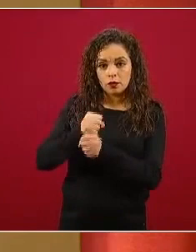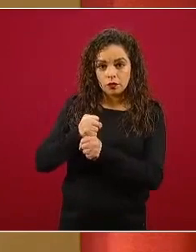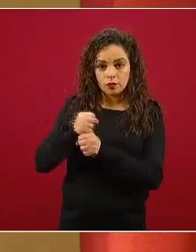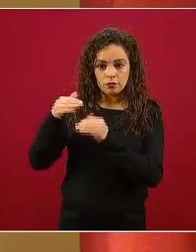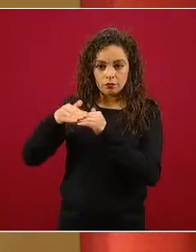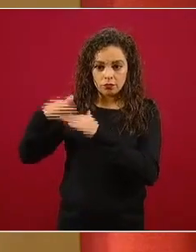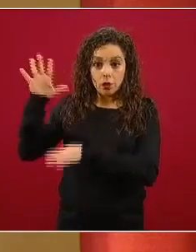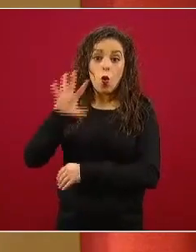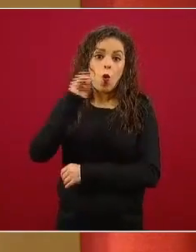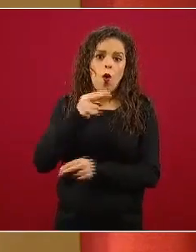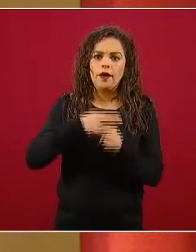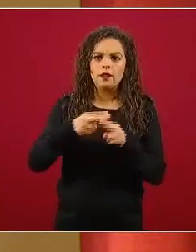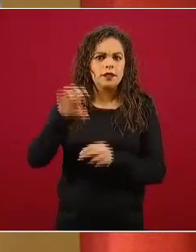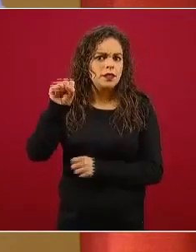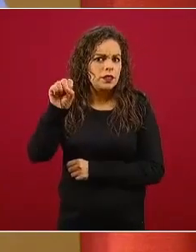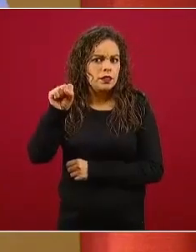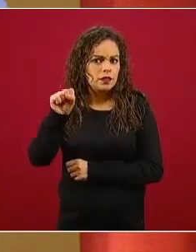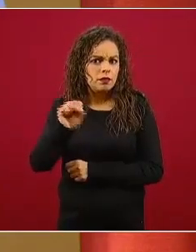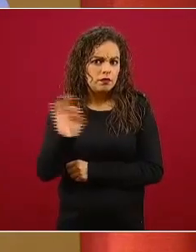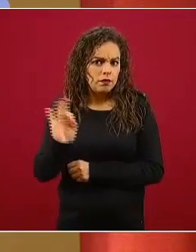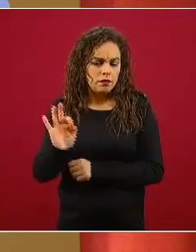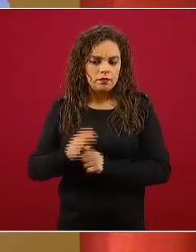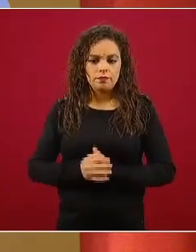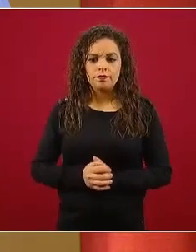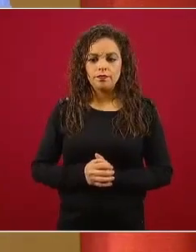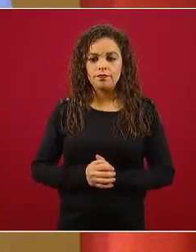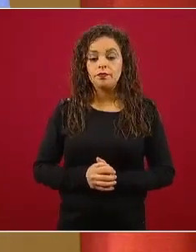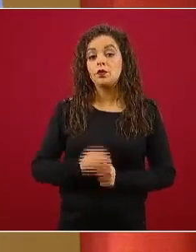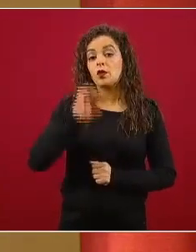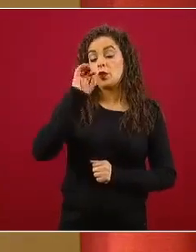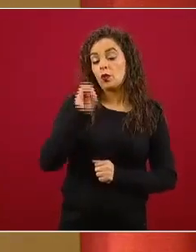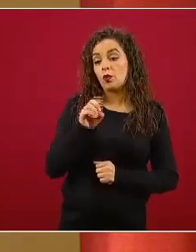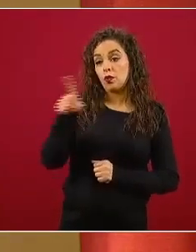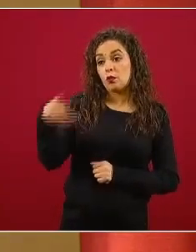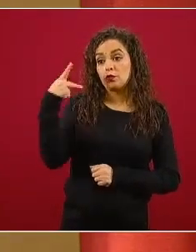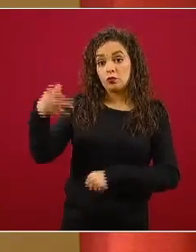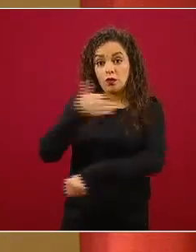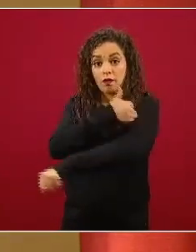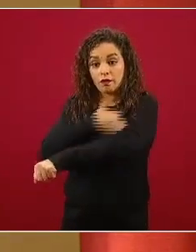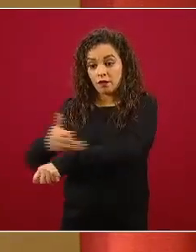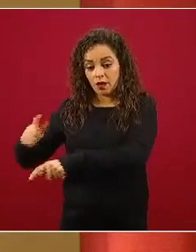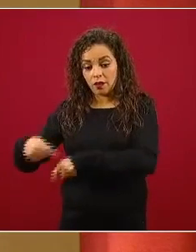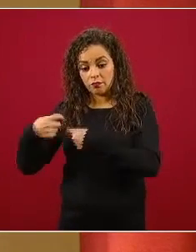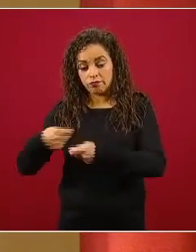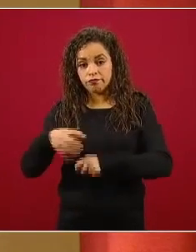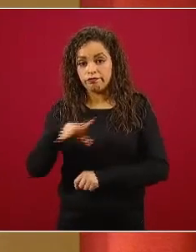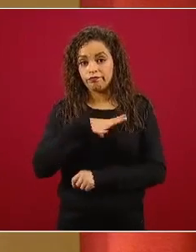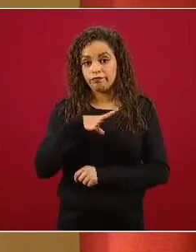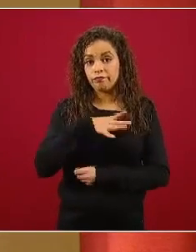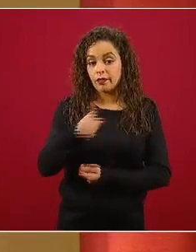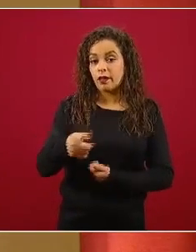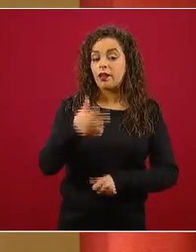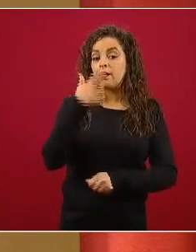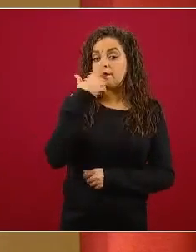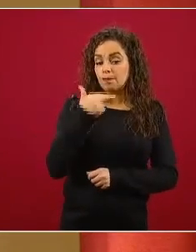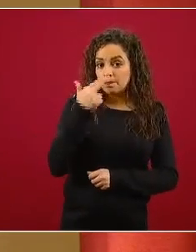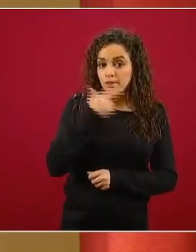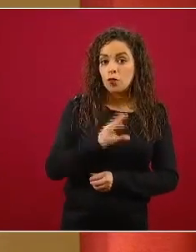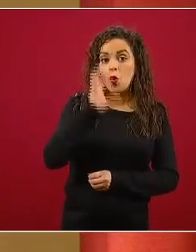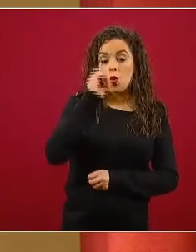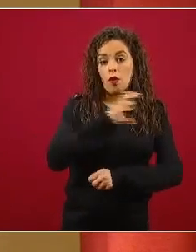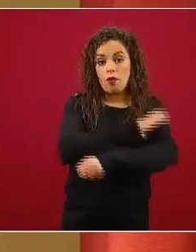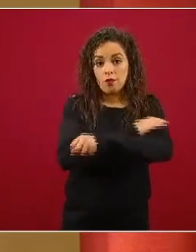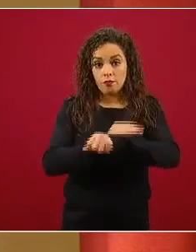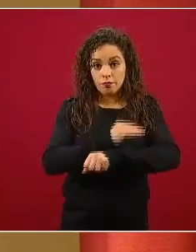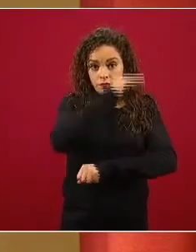persona que tenga incluso familiares con diabetes, familiares directos, o con hipertensión, debe considerarse como una